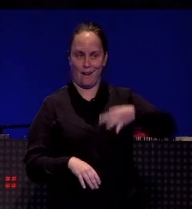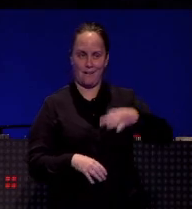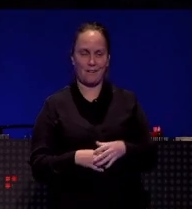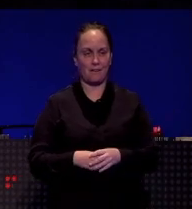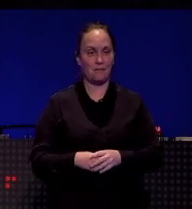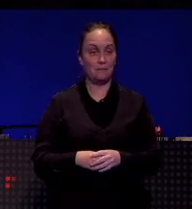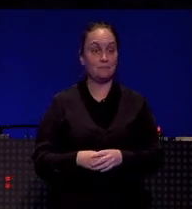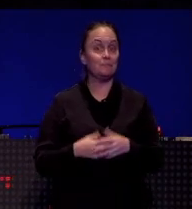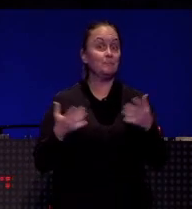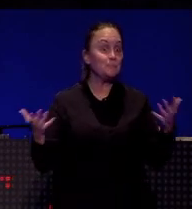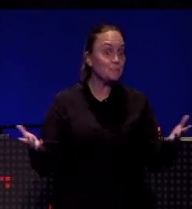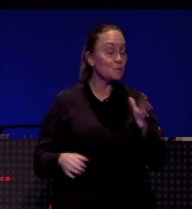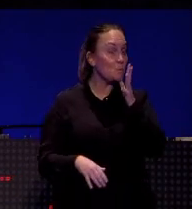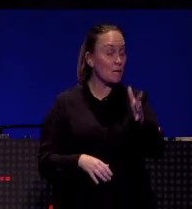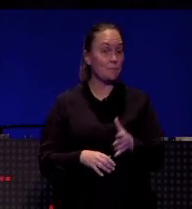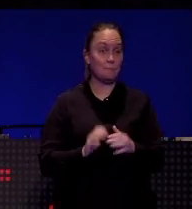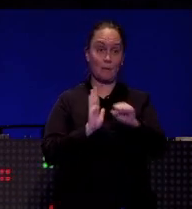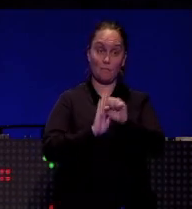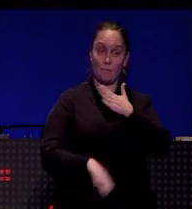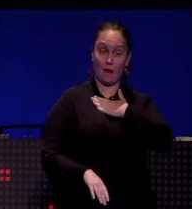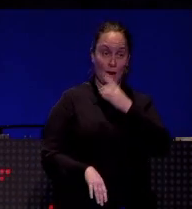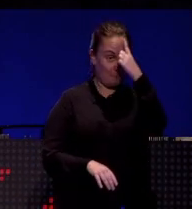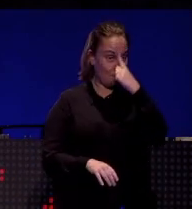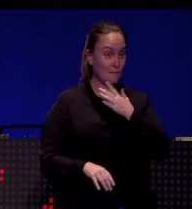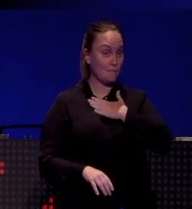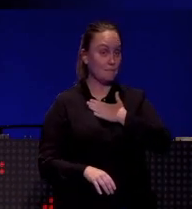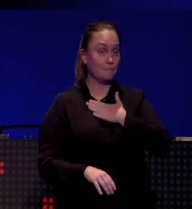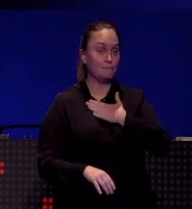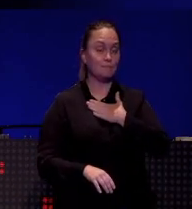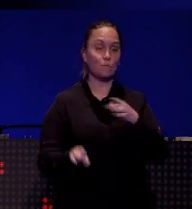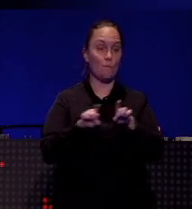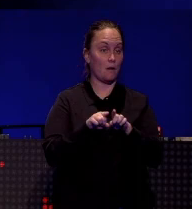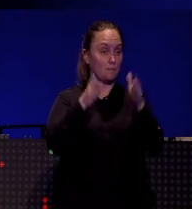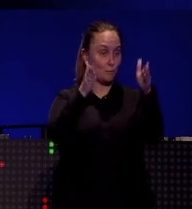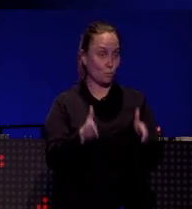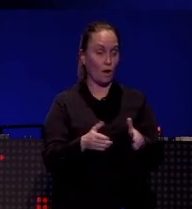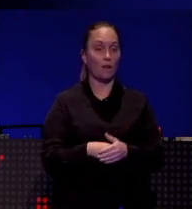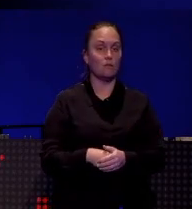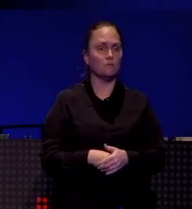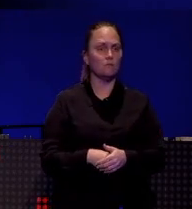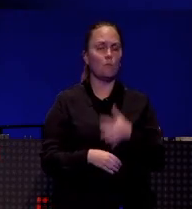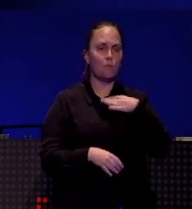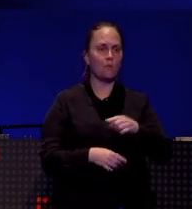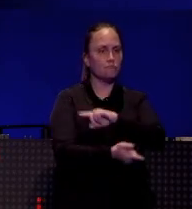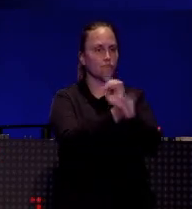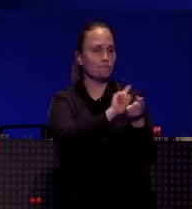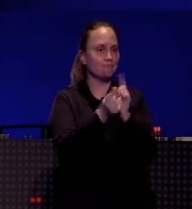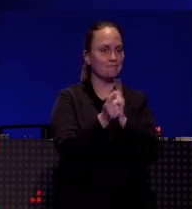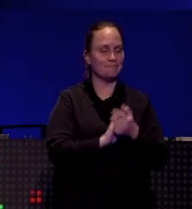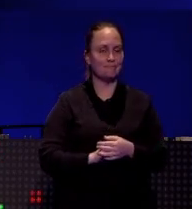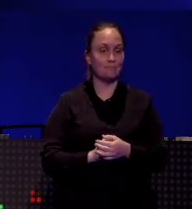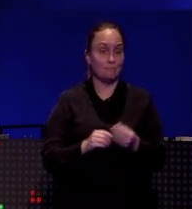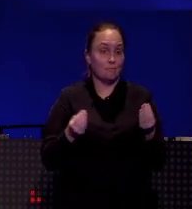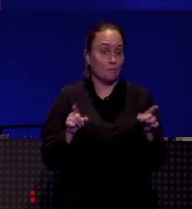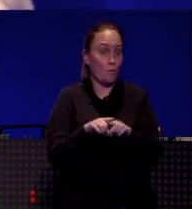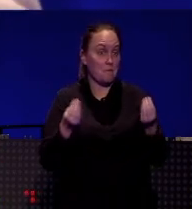porque en tu marca en tu perfil como persona pues el perfil puede sufrir cambios y al igual